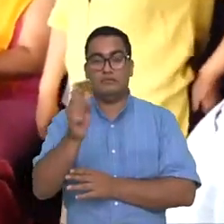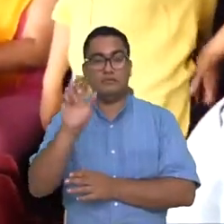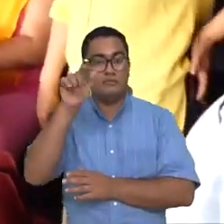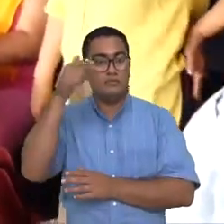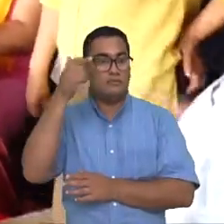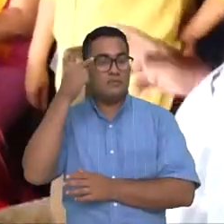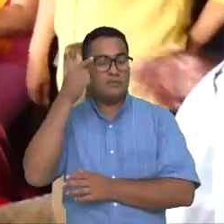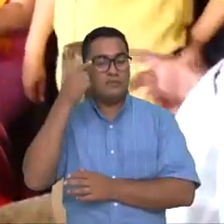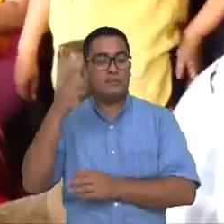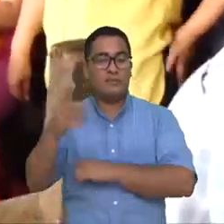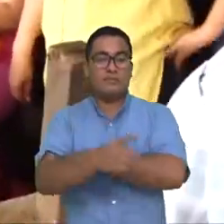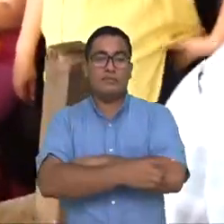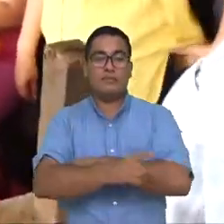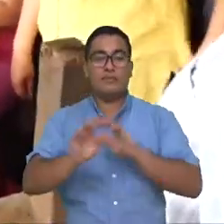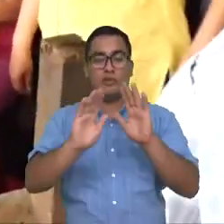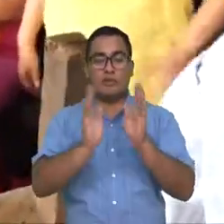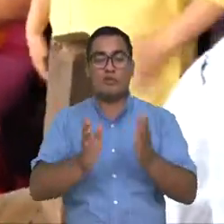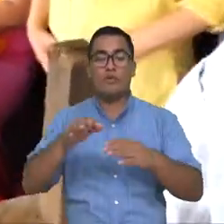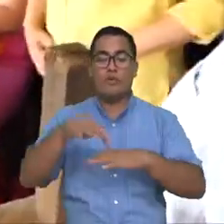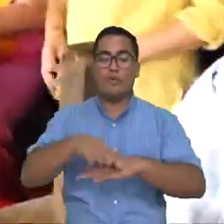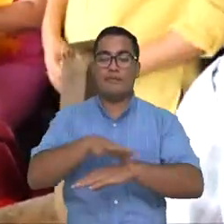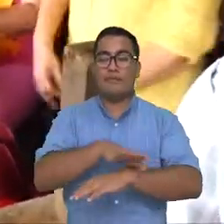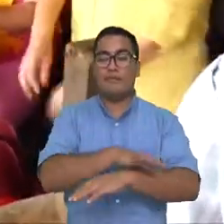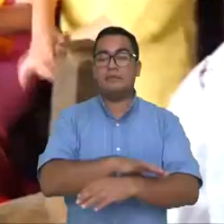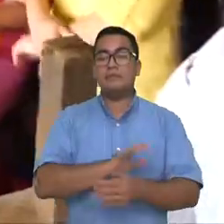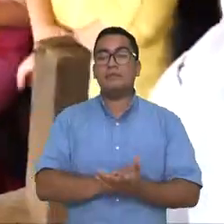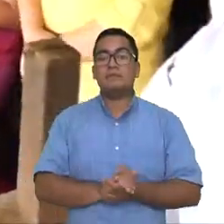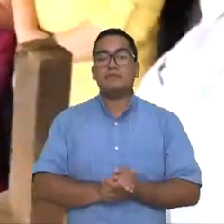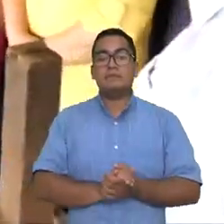la compañera Rosario Murillo. Y a la gente,